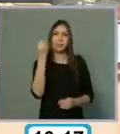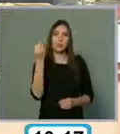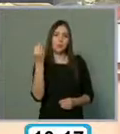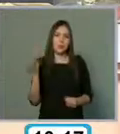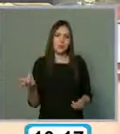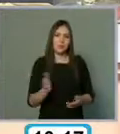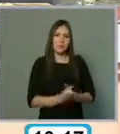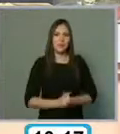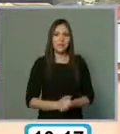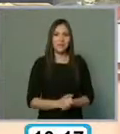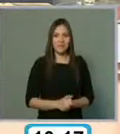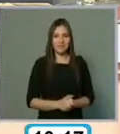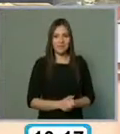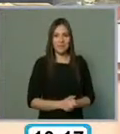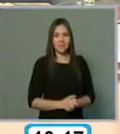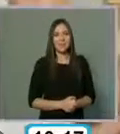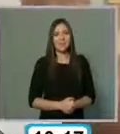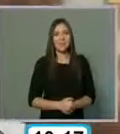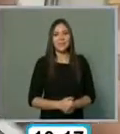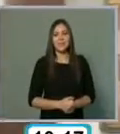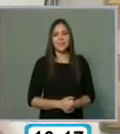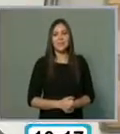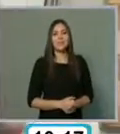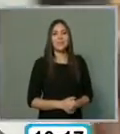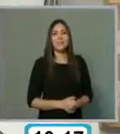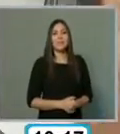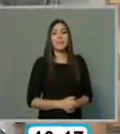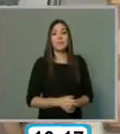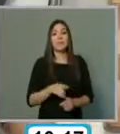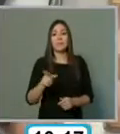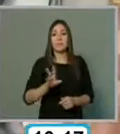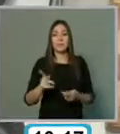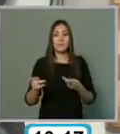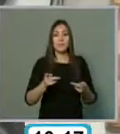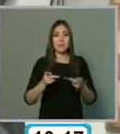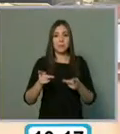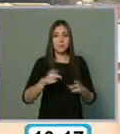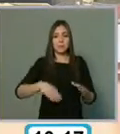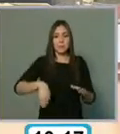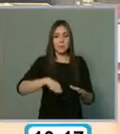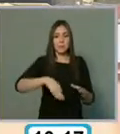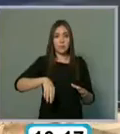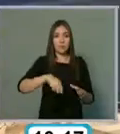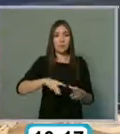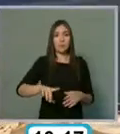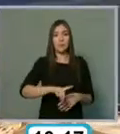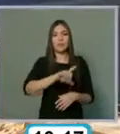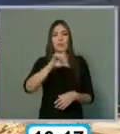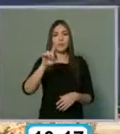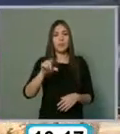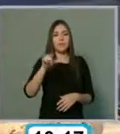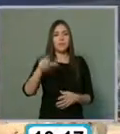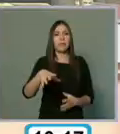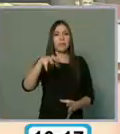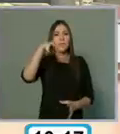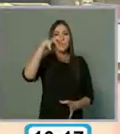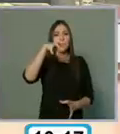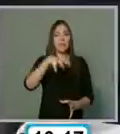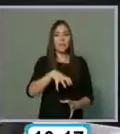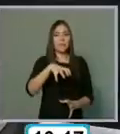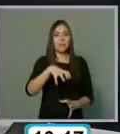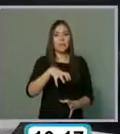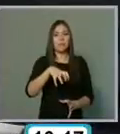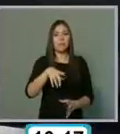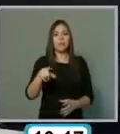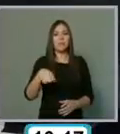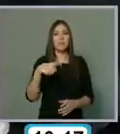deben, compañero. Nosotros sí abusamos, ¿ok? Ojo, cuando esto se comience a dorar, lo que voy a hacer va a ser taparlo para permitir